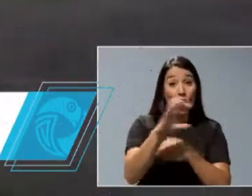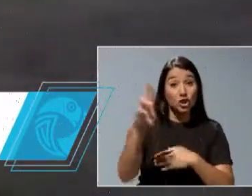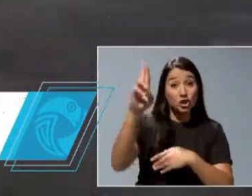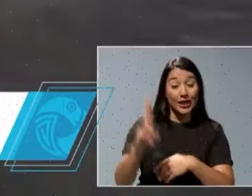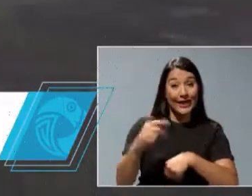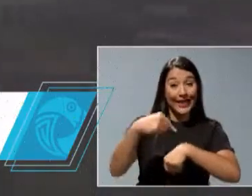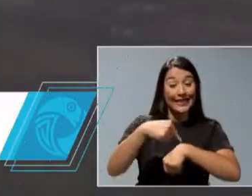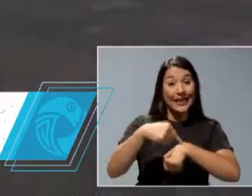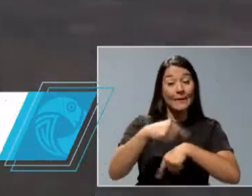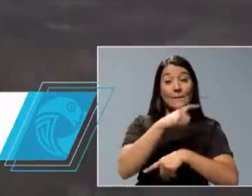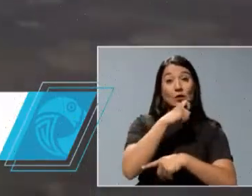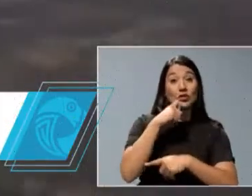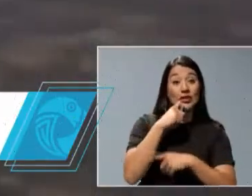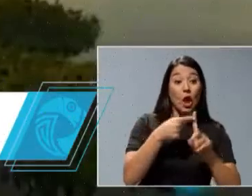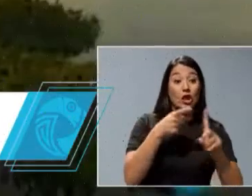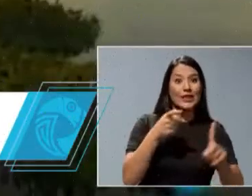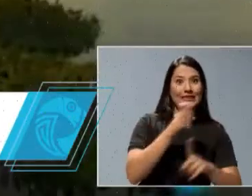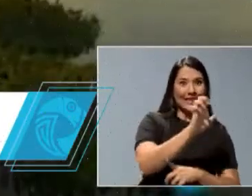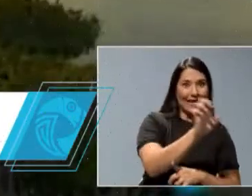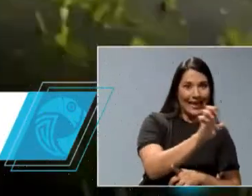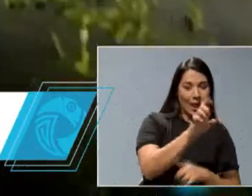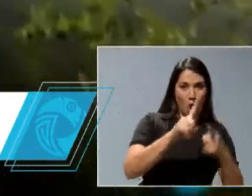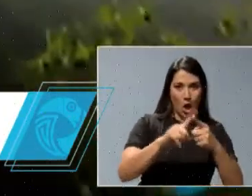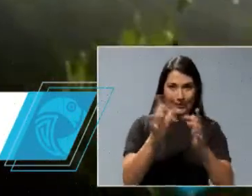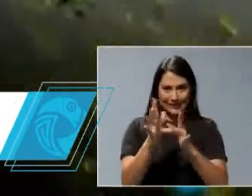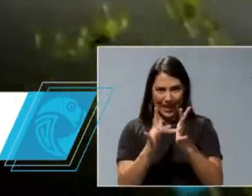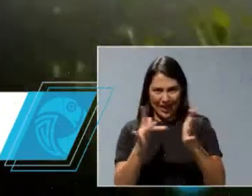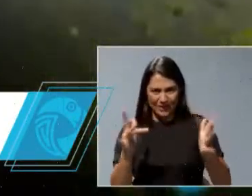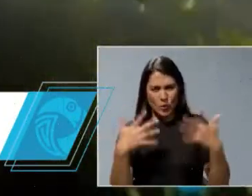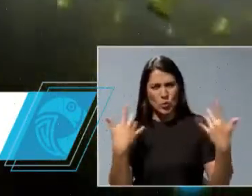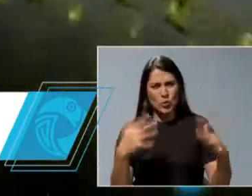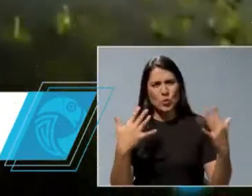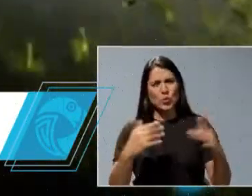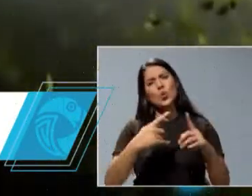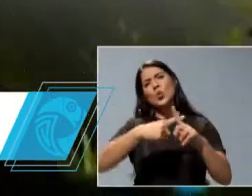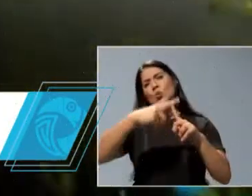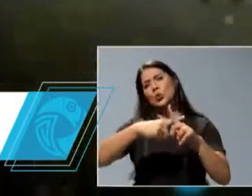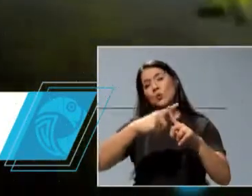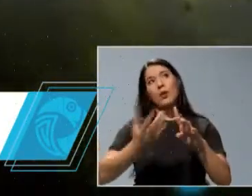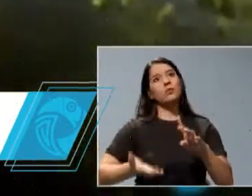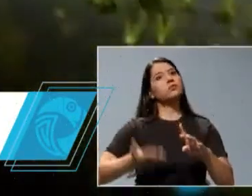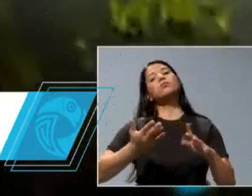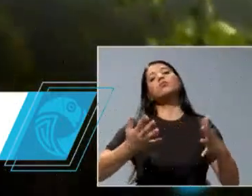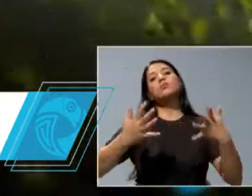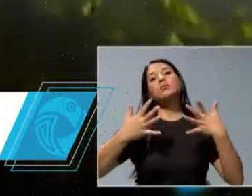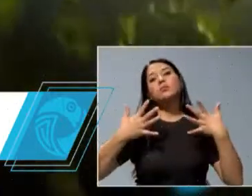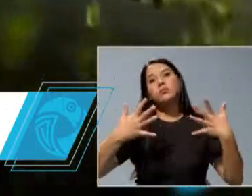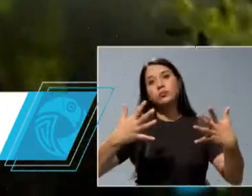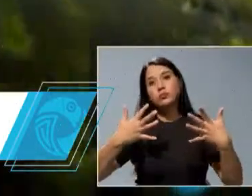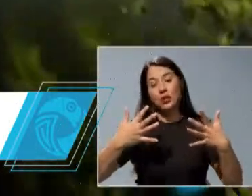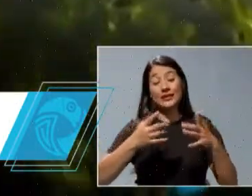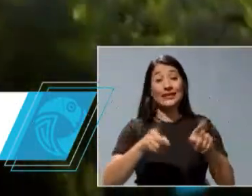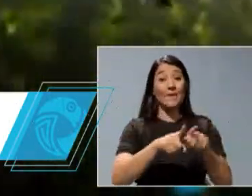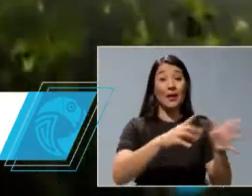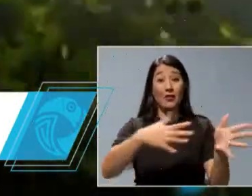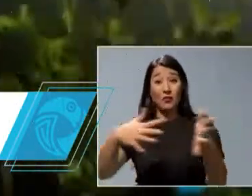entre enero y abril se caracterizó por altas temperaturas y fuertes vientos que propiciaron el inicio